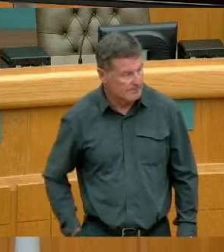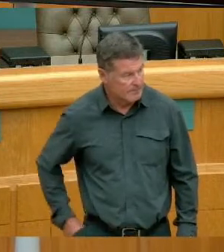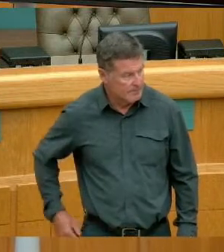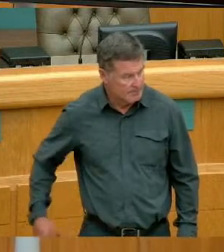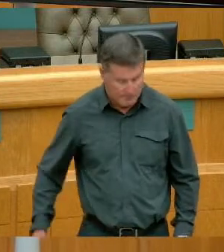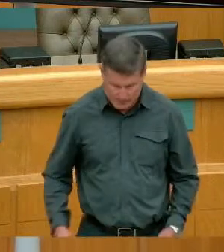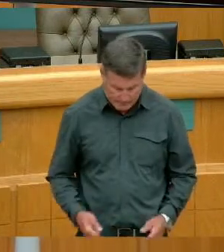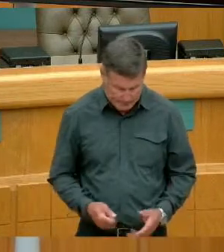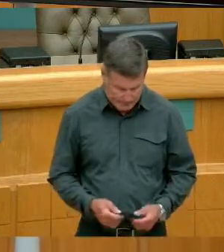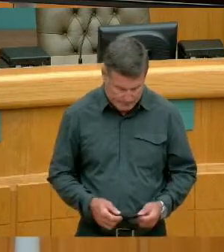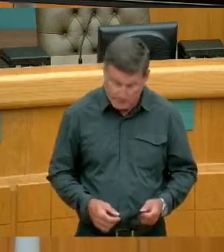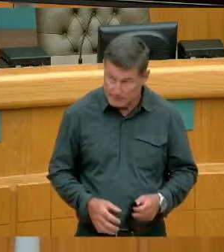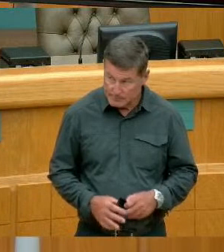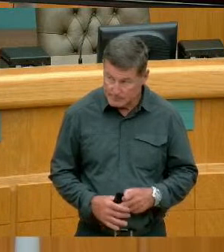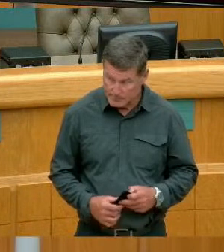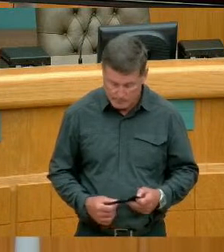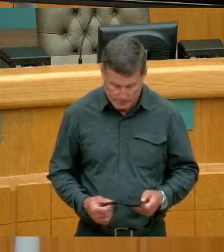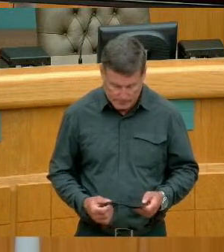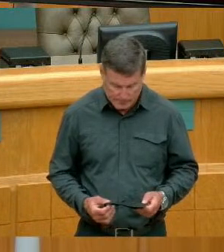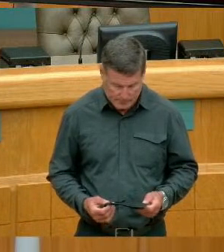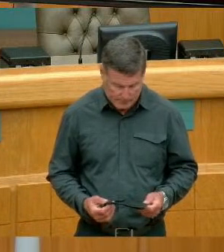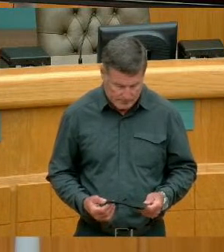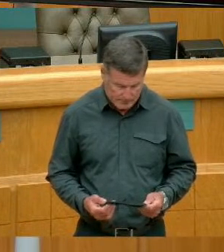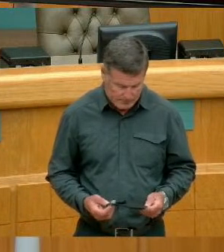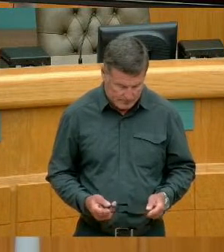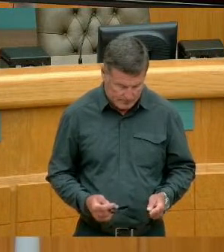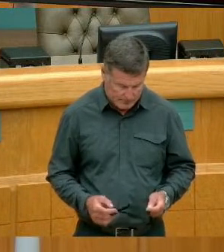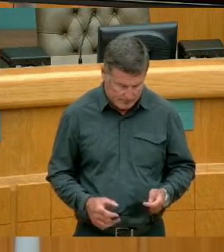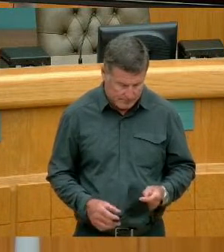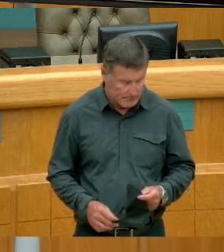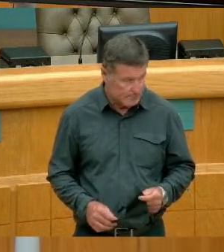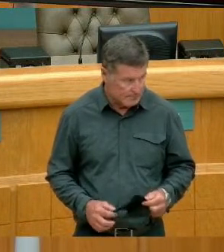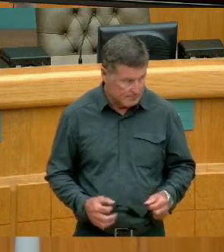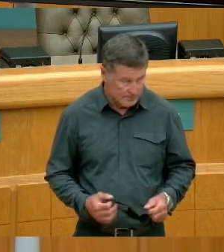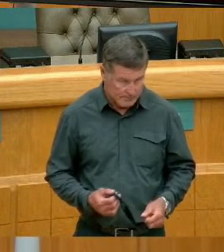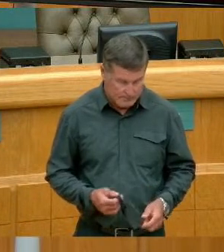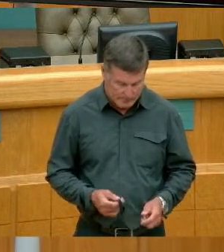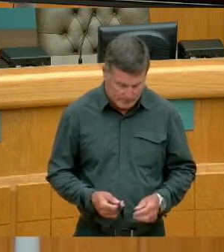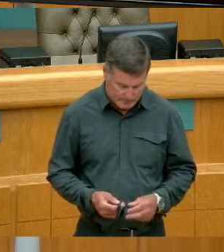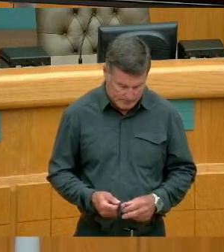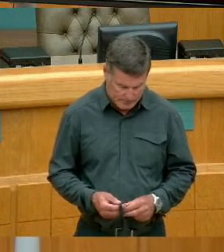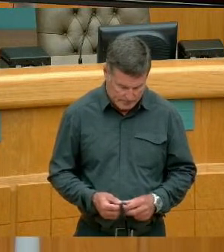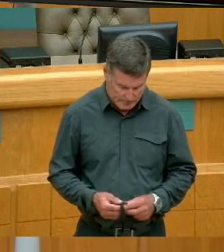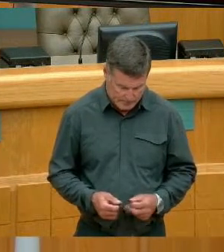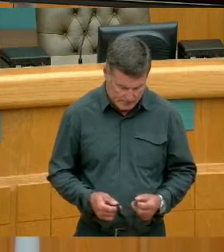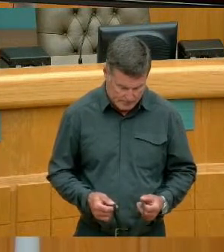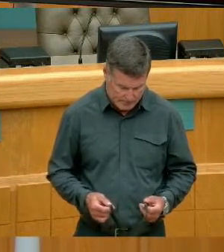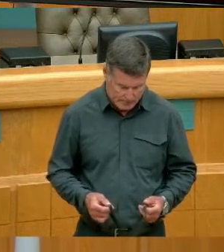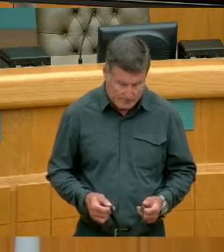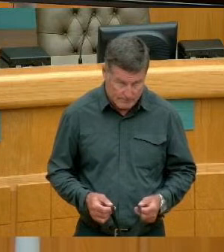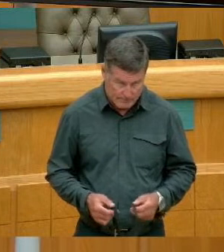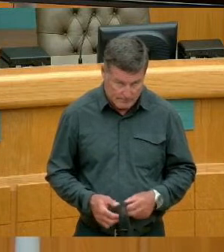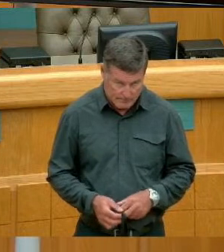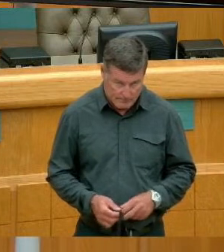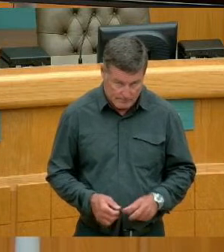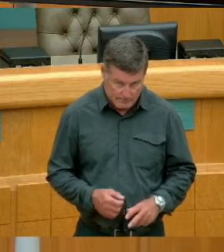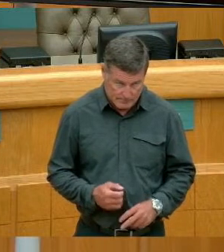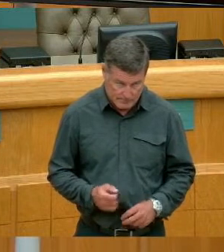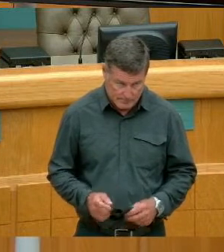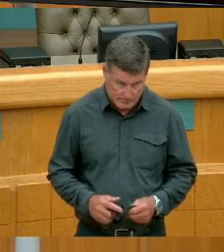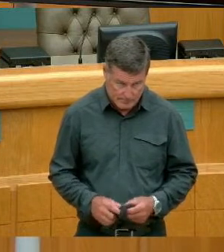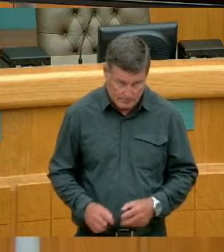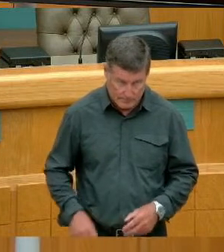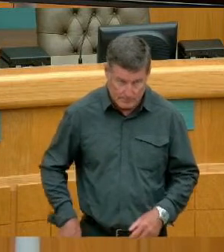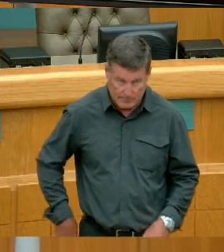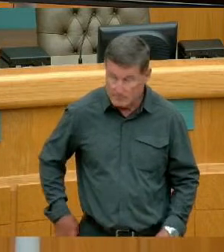cirugía. En cuanto al acceso a las playas para el fin de semana, estoy finalizando una orden para restringir el acceso a los vehículos, aunque el